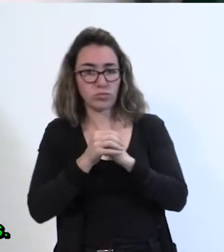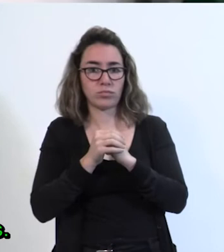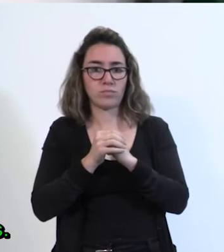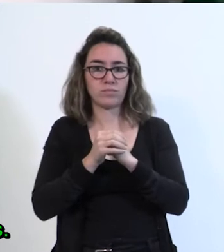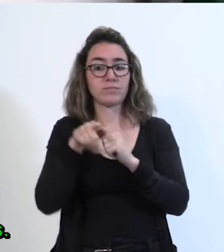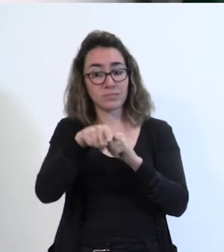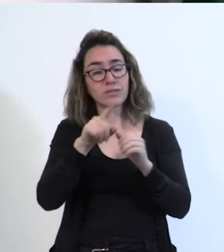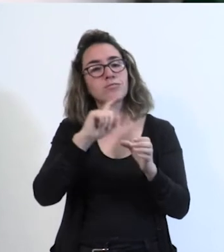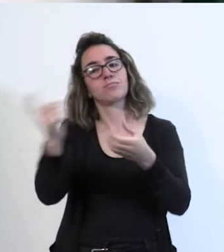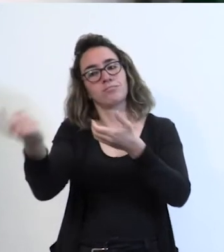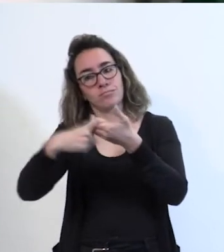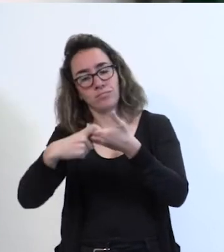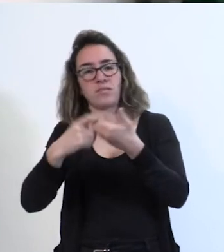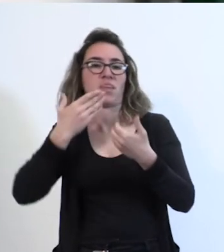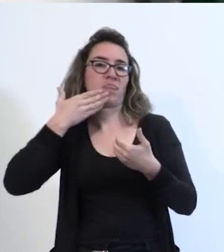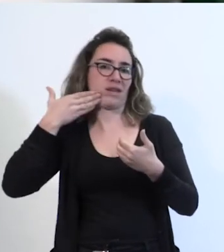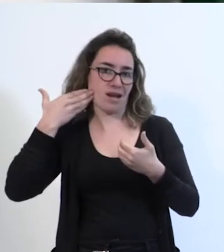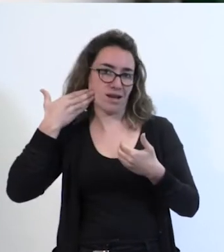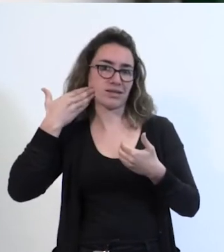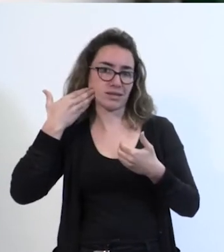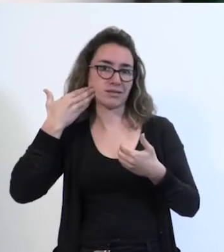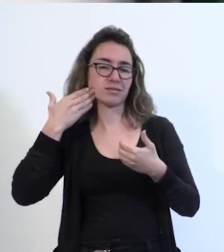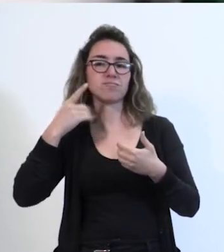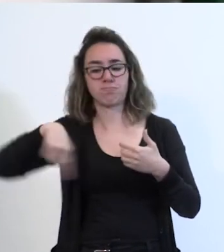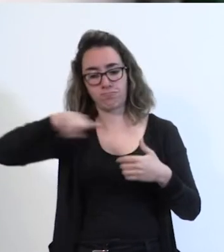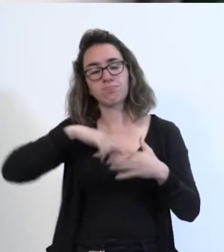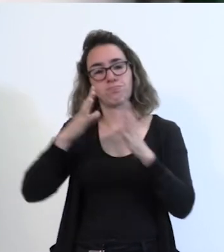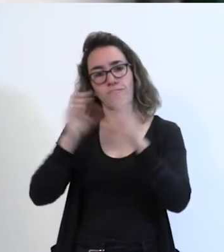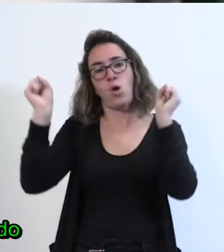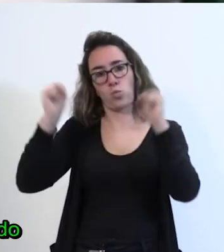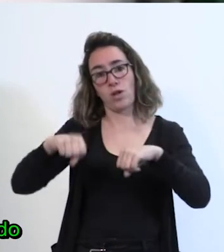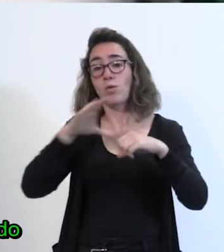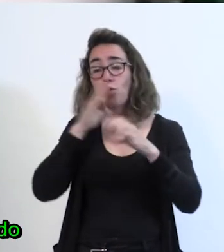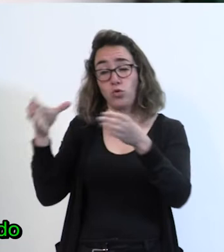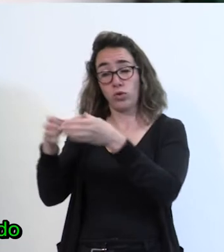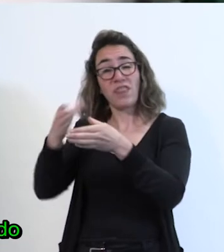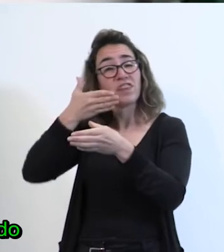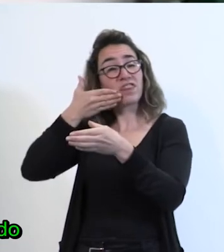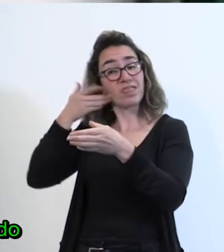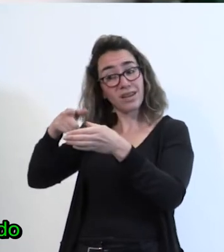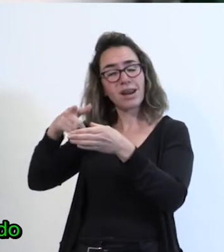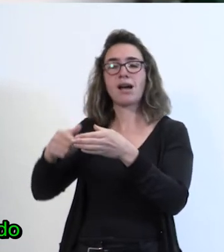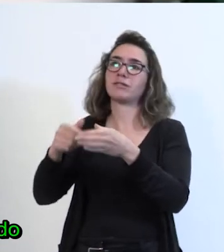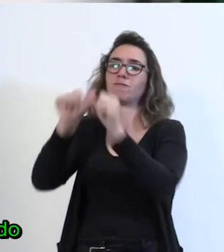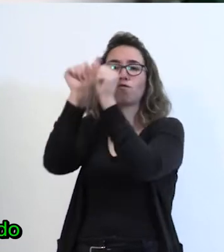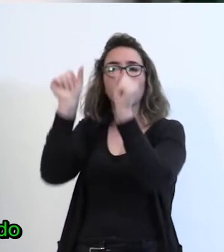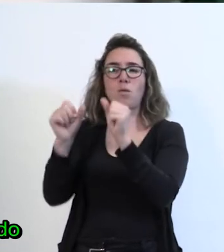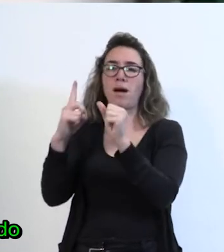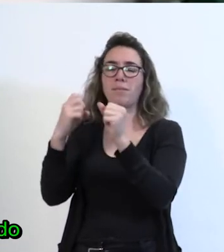formaba parte de Las Dignas. Fue un acuerdo que tomamos porque era un momento en el cual Las Dignas estaban en un modelo